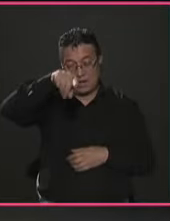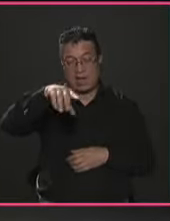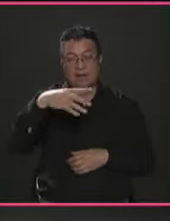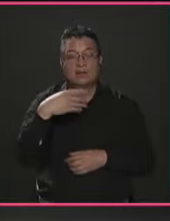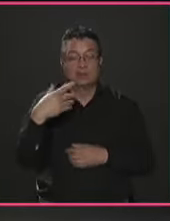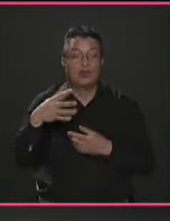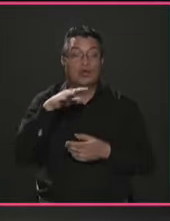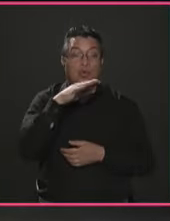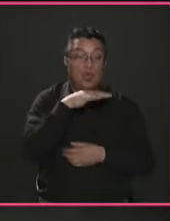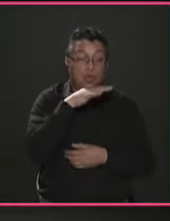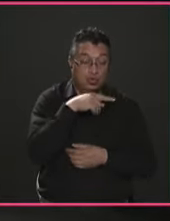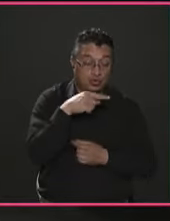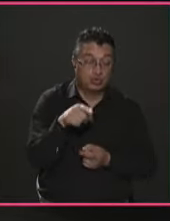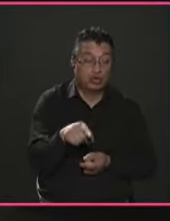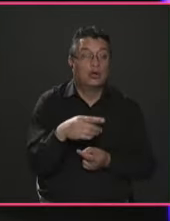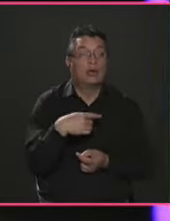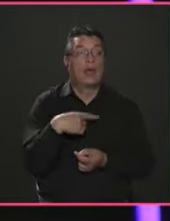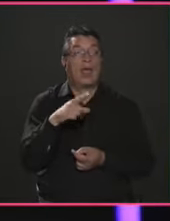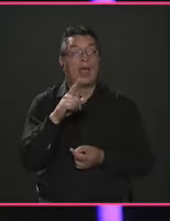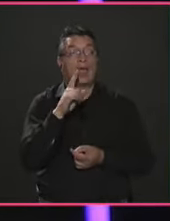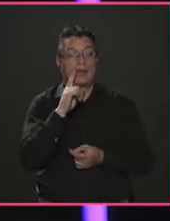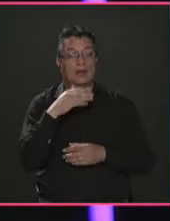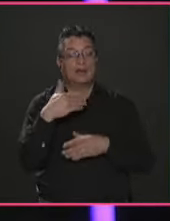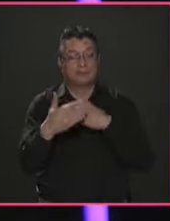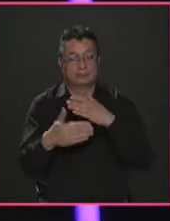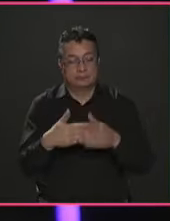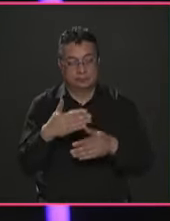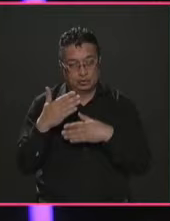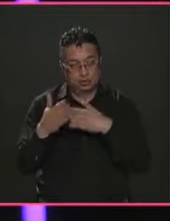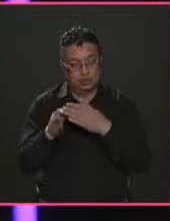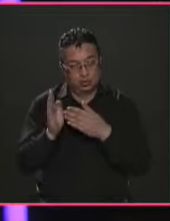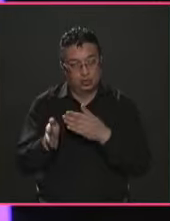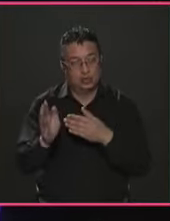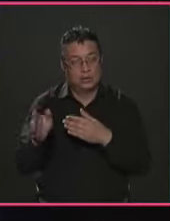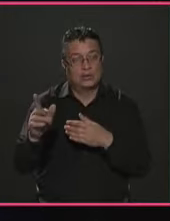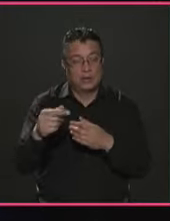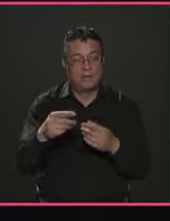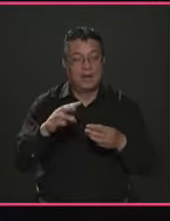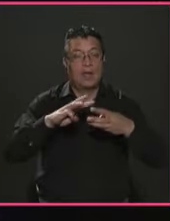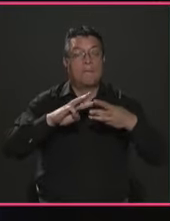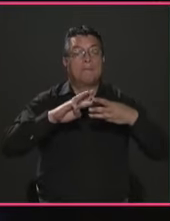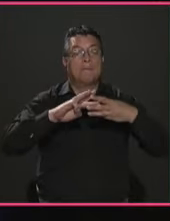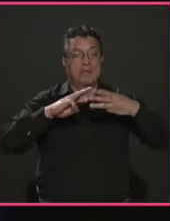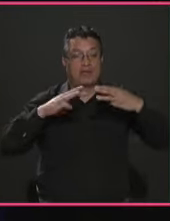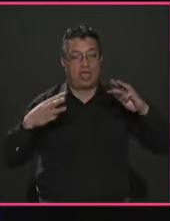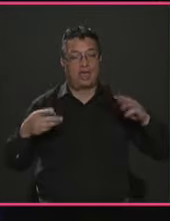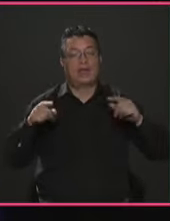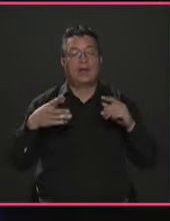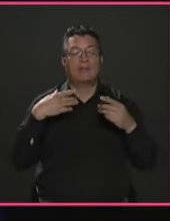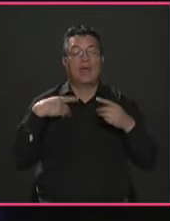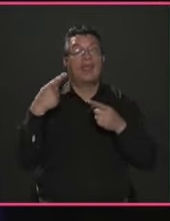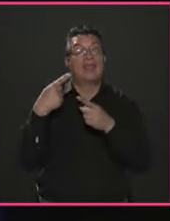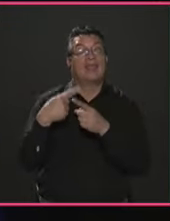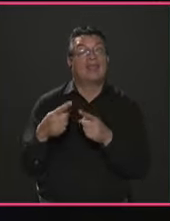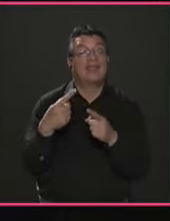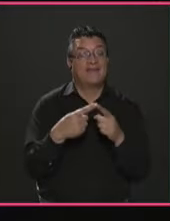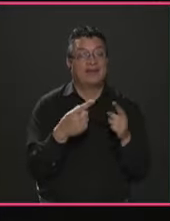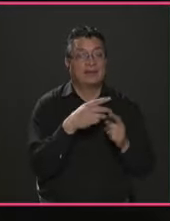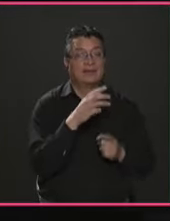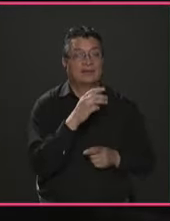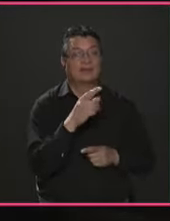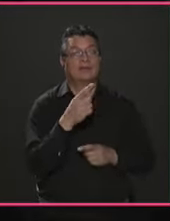industria minera y de tener formas sustentables de y métodos sustentables cuando hablamos de las diferentes